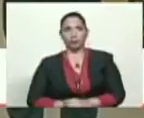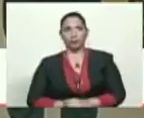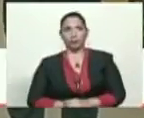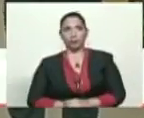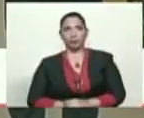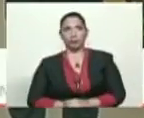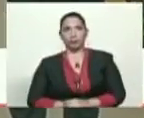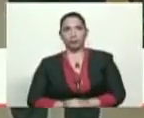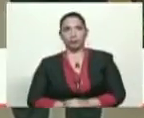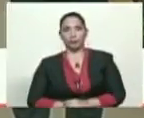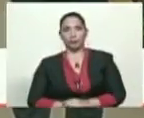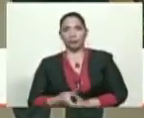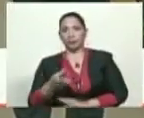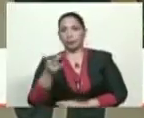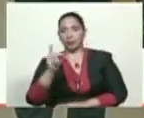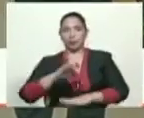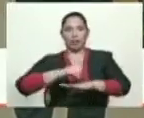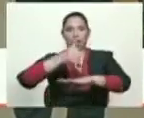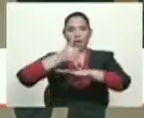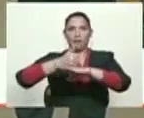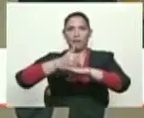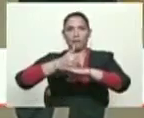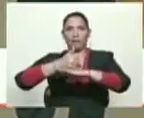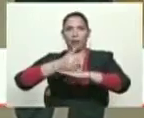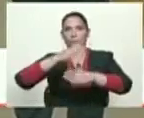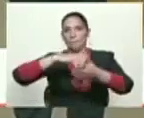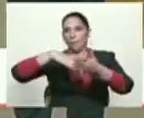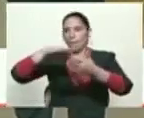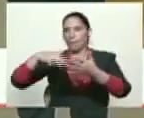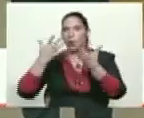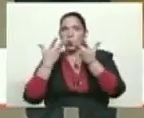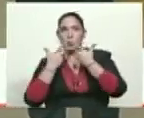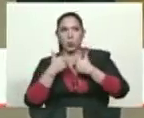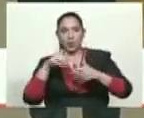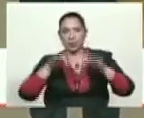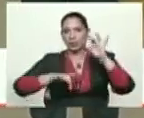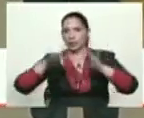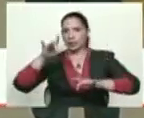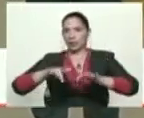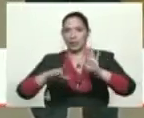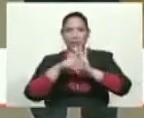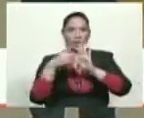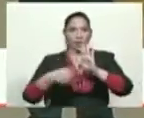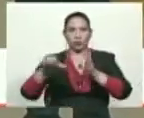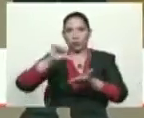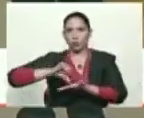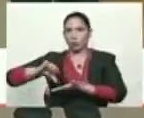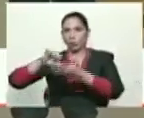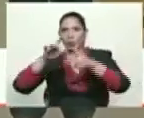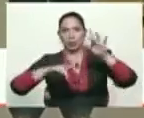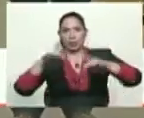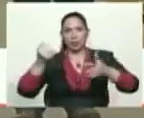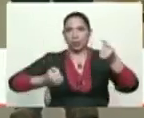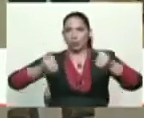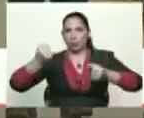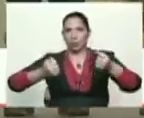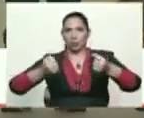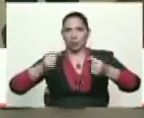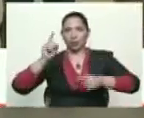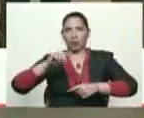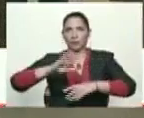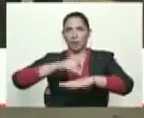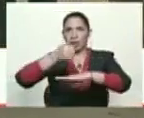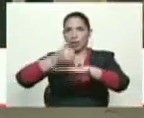el vice jefe del barrio nuevo barrio tricolor el secretario del derecho a la ciudad el secretario de transporte y el